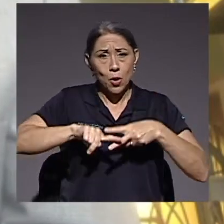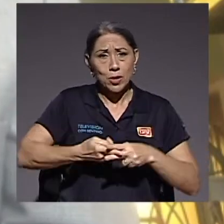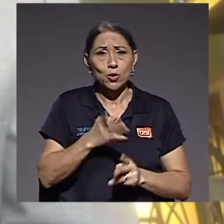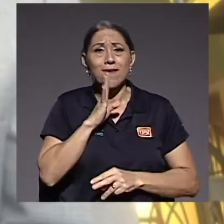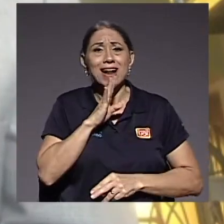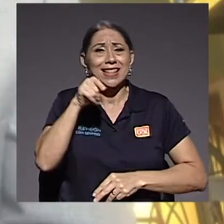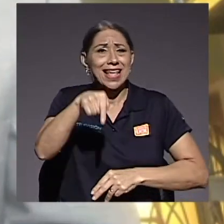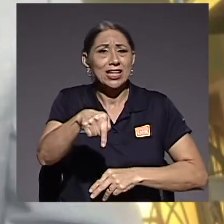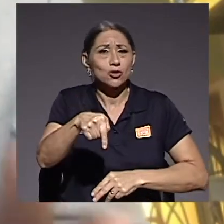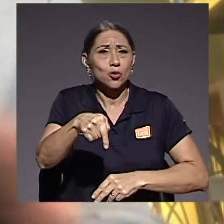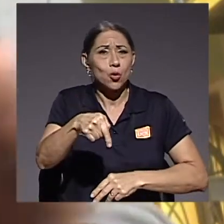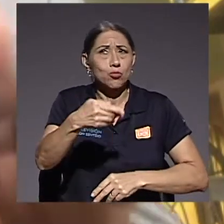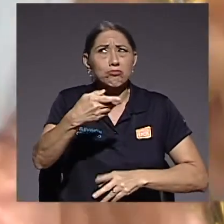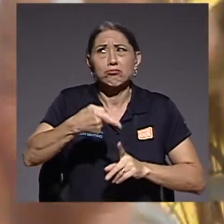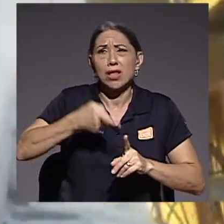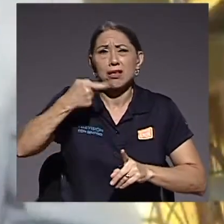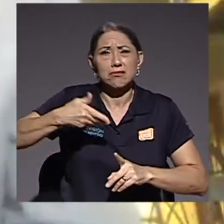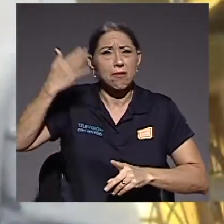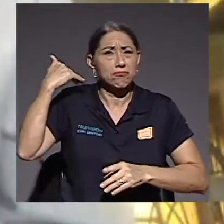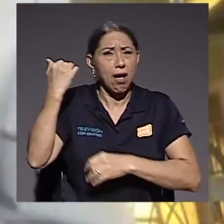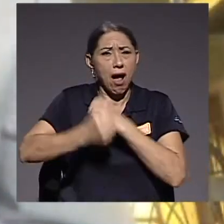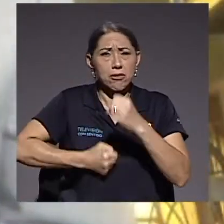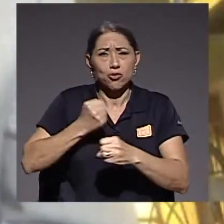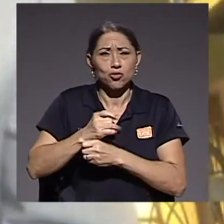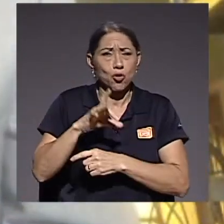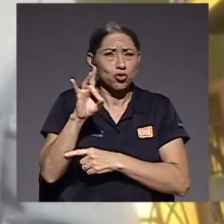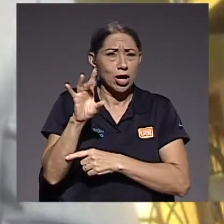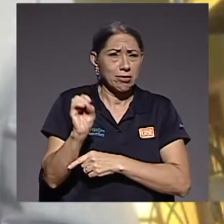hace muchos años, desde los años 80,